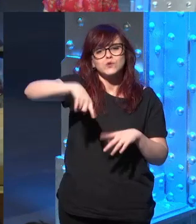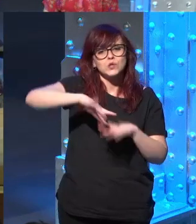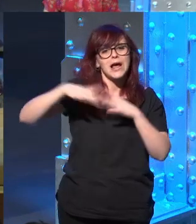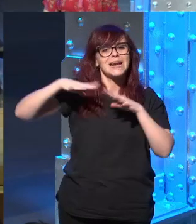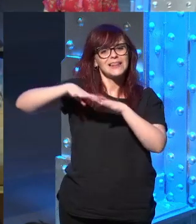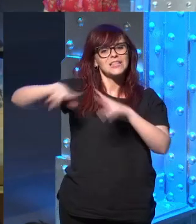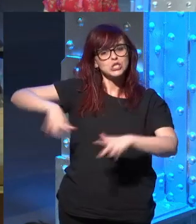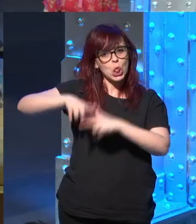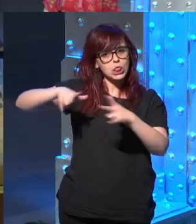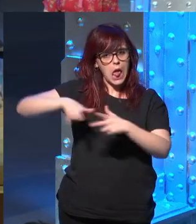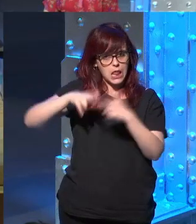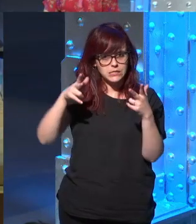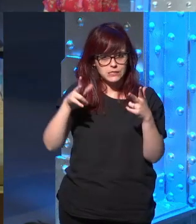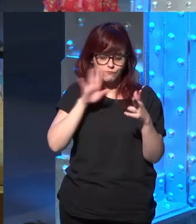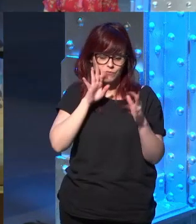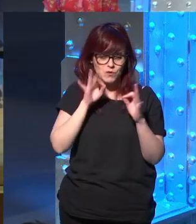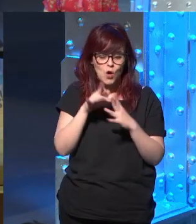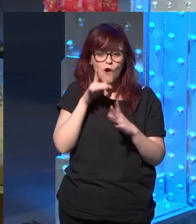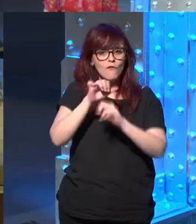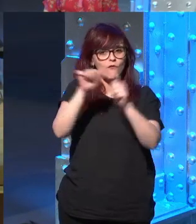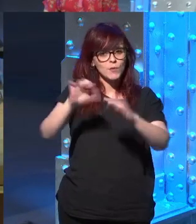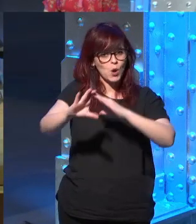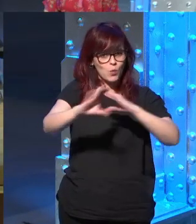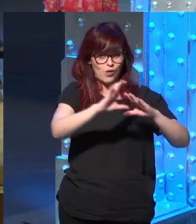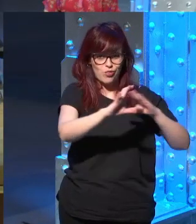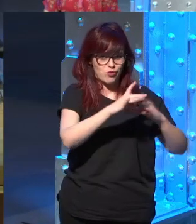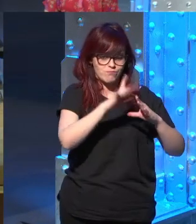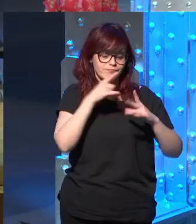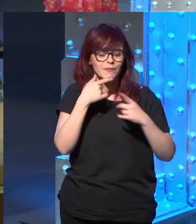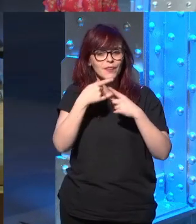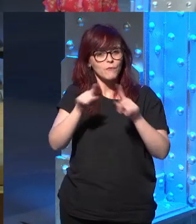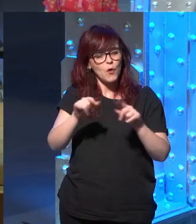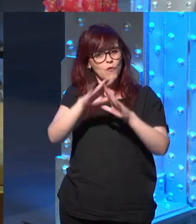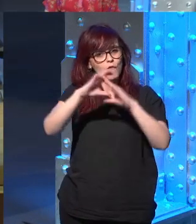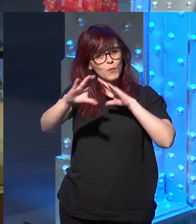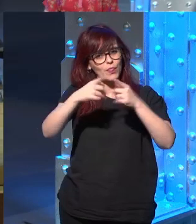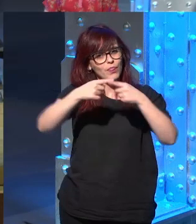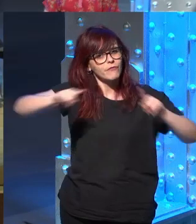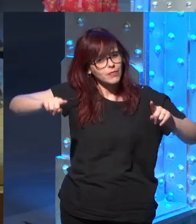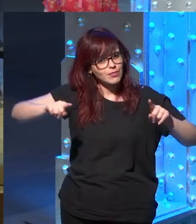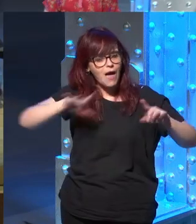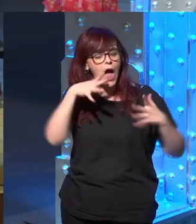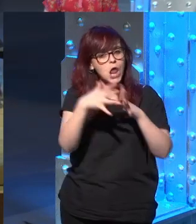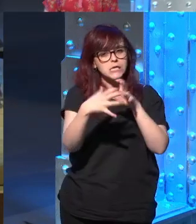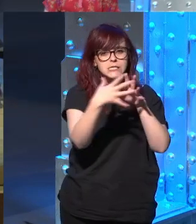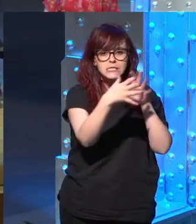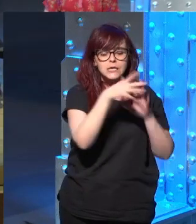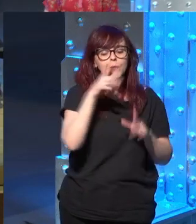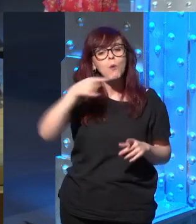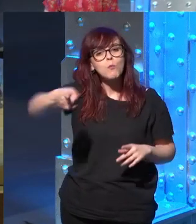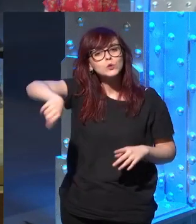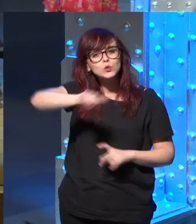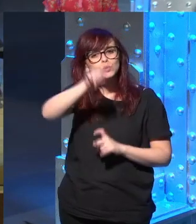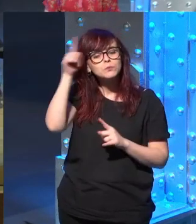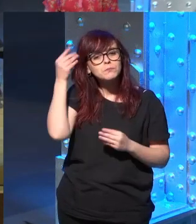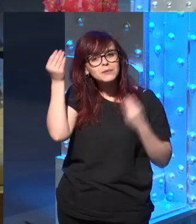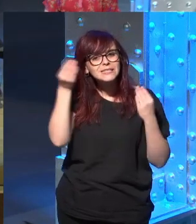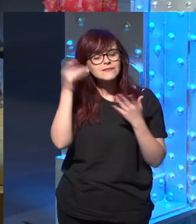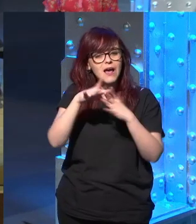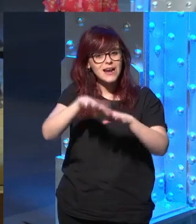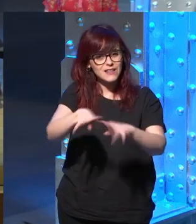han cambiado la forma en la que nos comunicamos, en la que nos relacionamos. Pero mi pregunta es, ¿vosotros consideráis que las